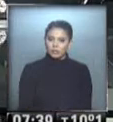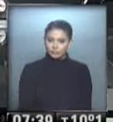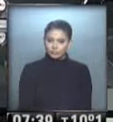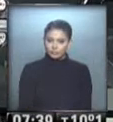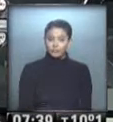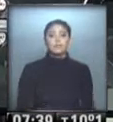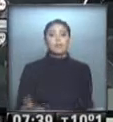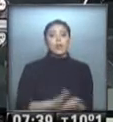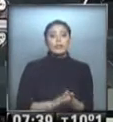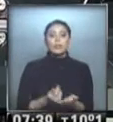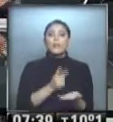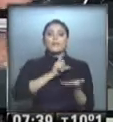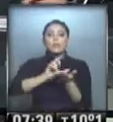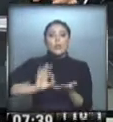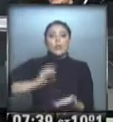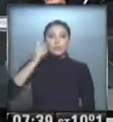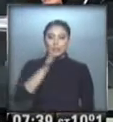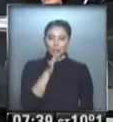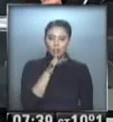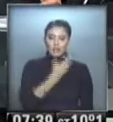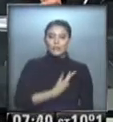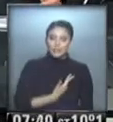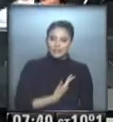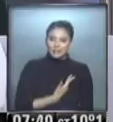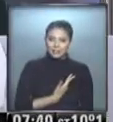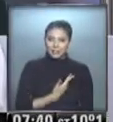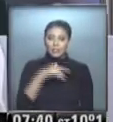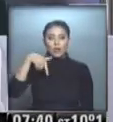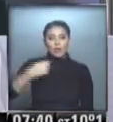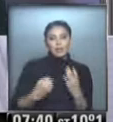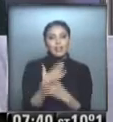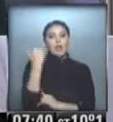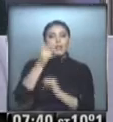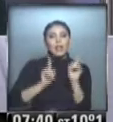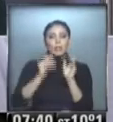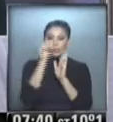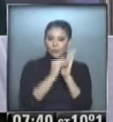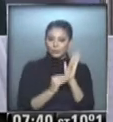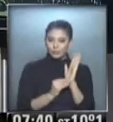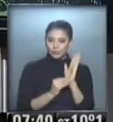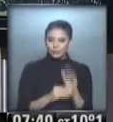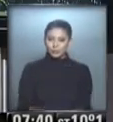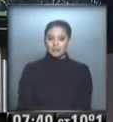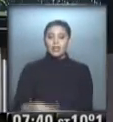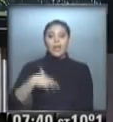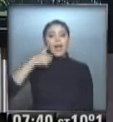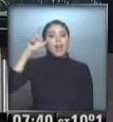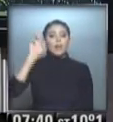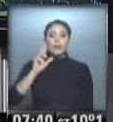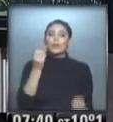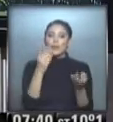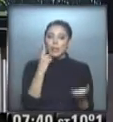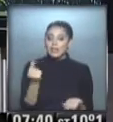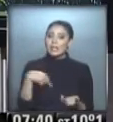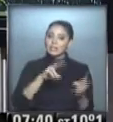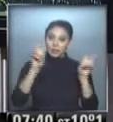estamos hablando ya del presupuesto de 2014 fernando fraquelli en esta mañana nos cuenta con los detalles alejandro roberto buen día claro